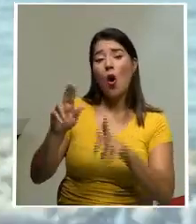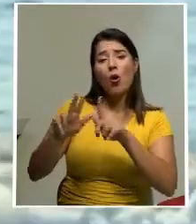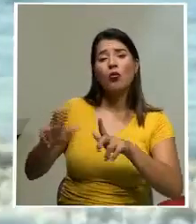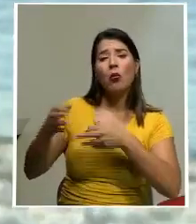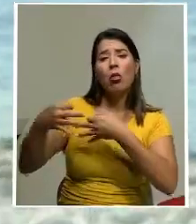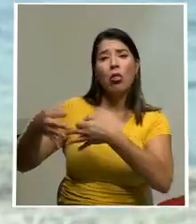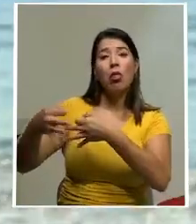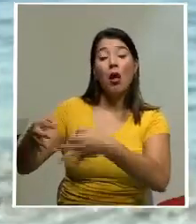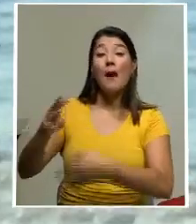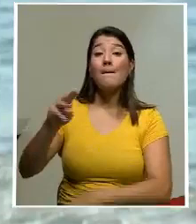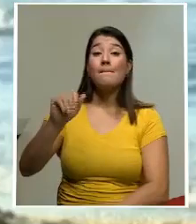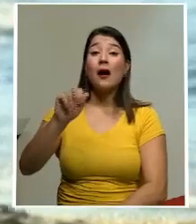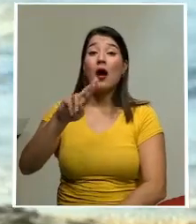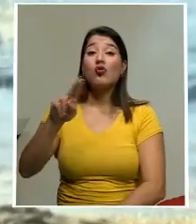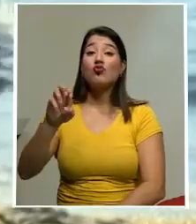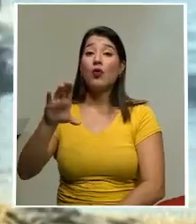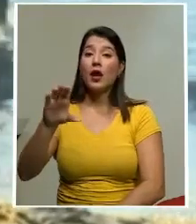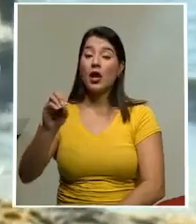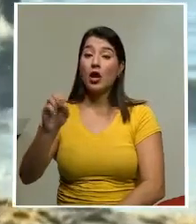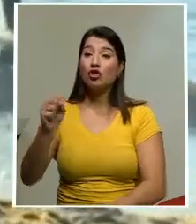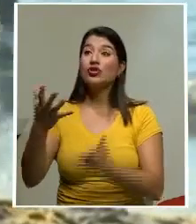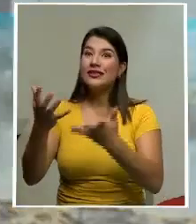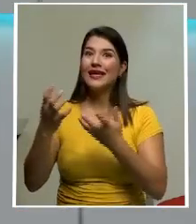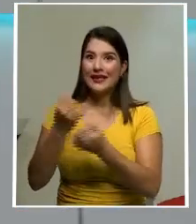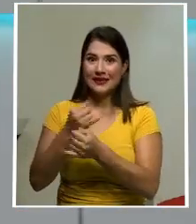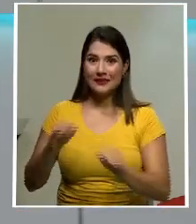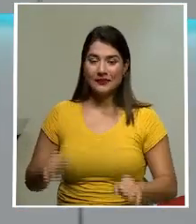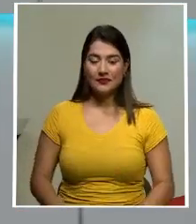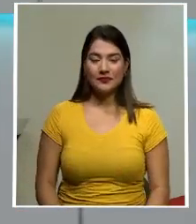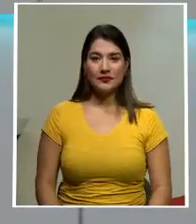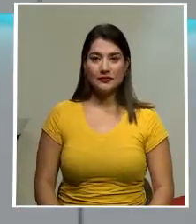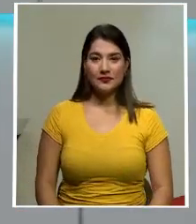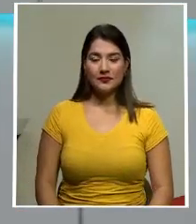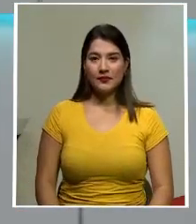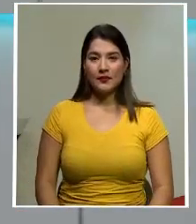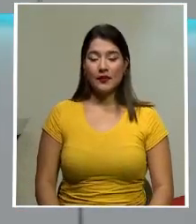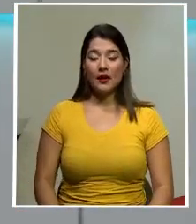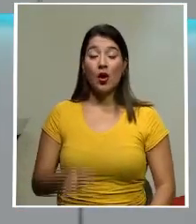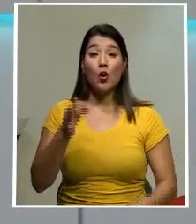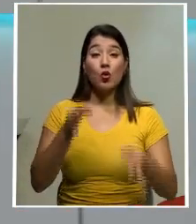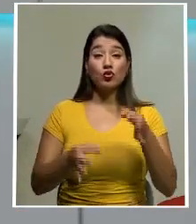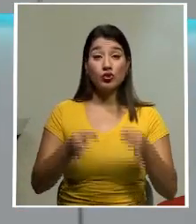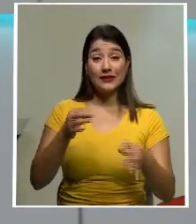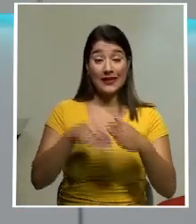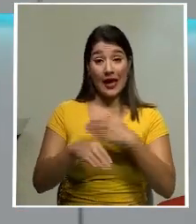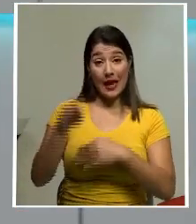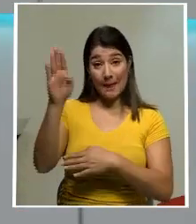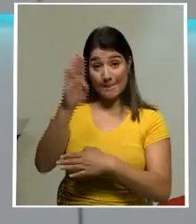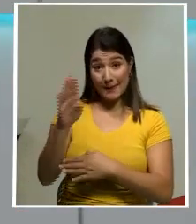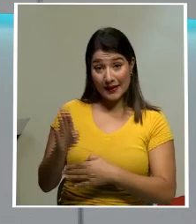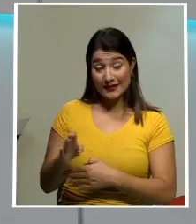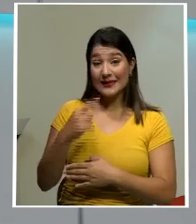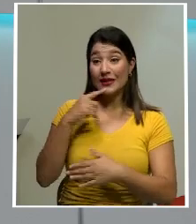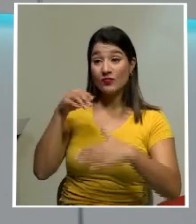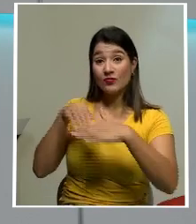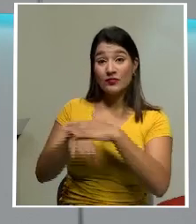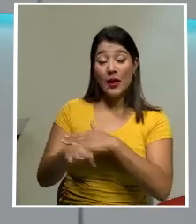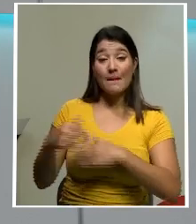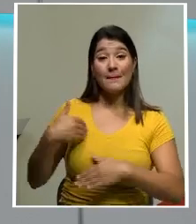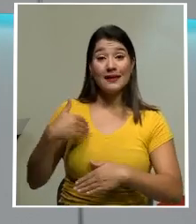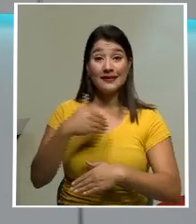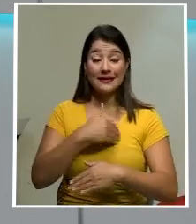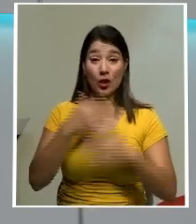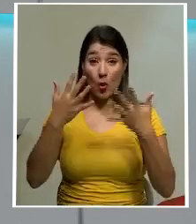Marruecos propone un plan de autonomía bajo su soberanía. La justicia brasileña ordenó allanar el Ministerio de